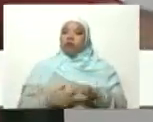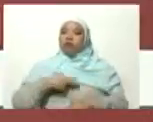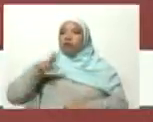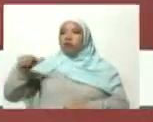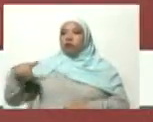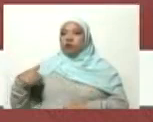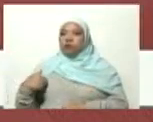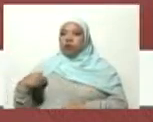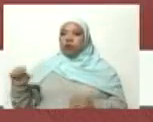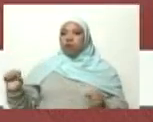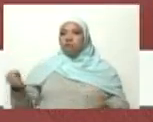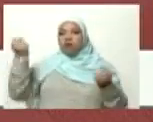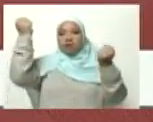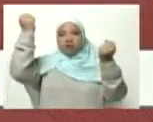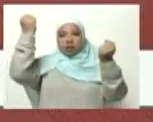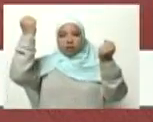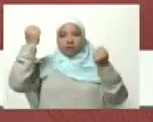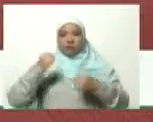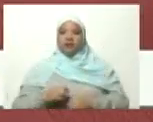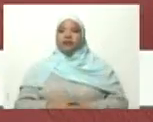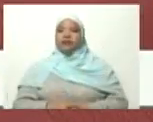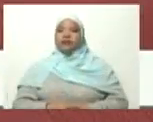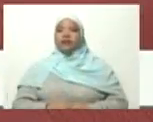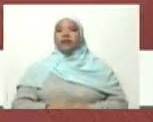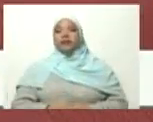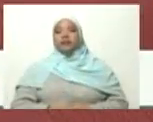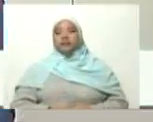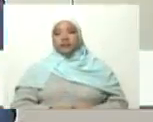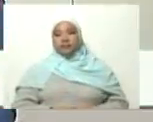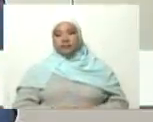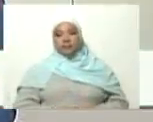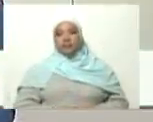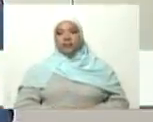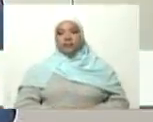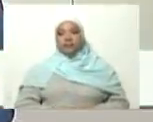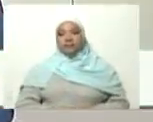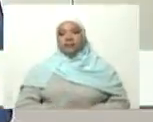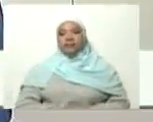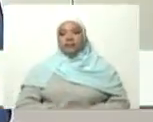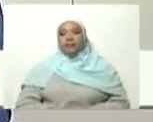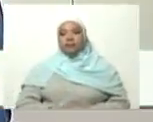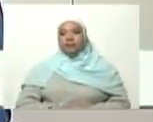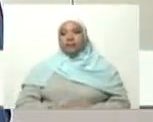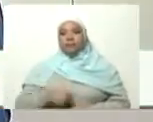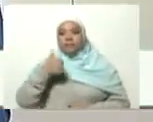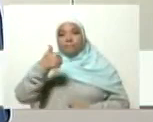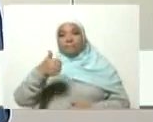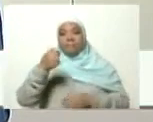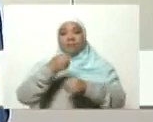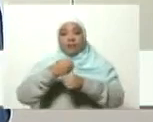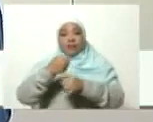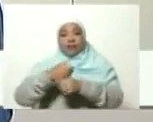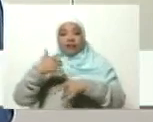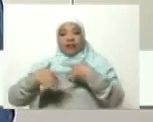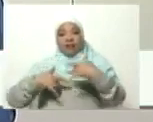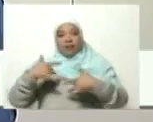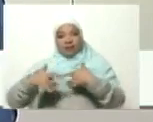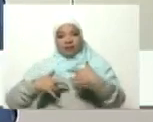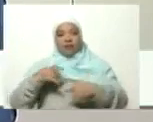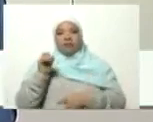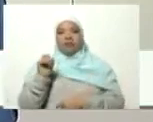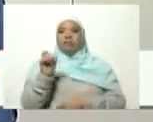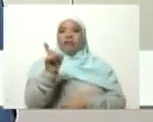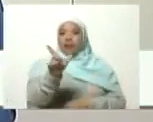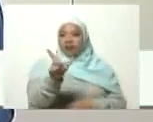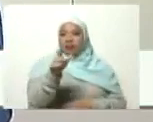nosotros venceremos. Buenas tardes. Bien, en la jornada de hoy el Partido Socialista Unido de